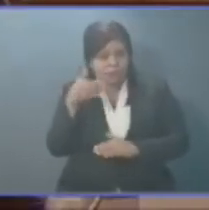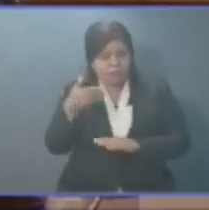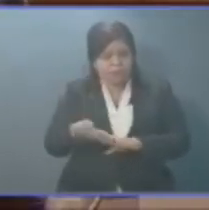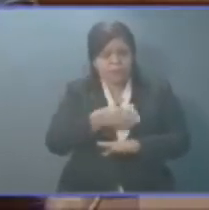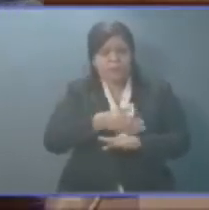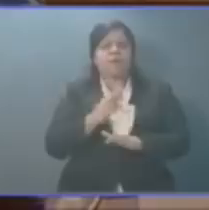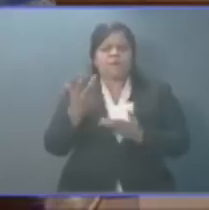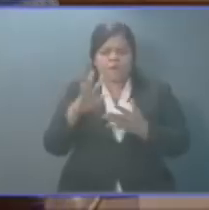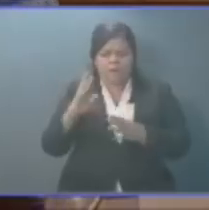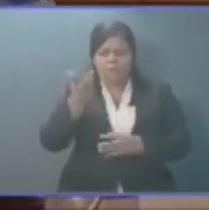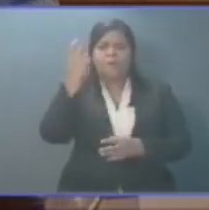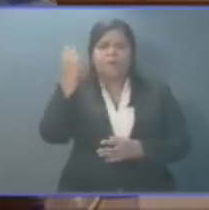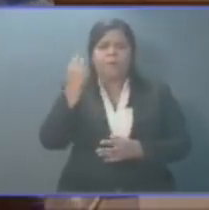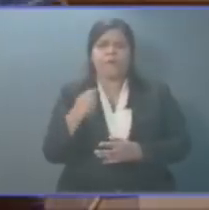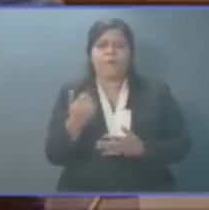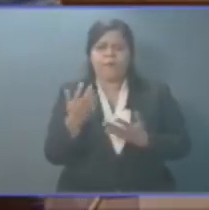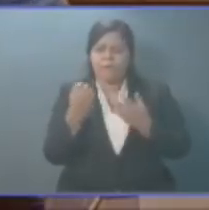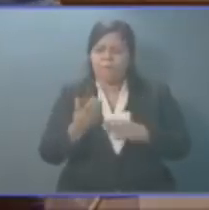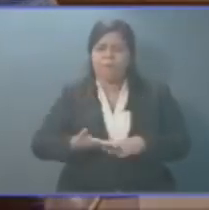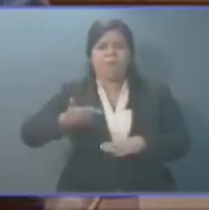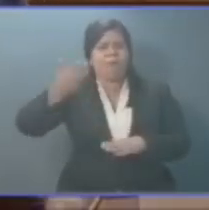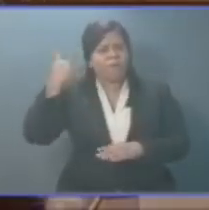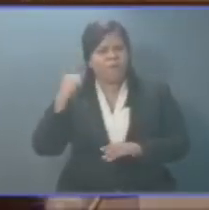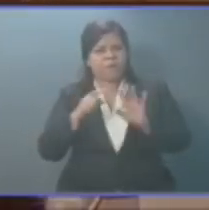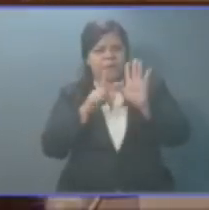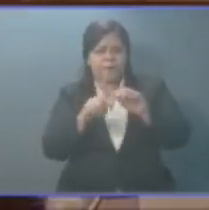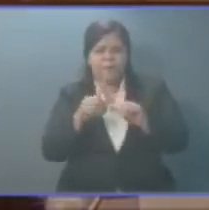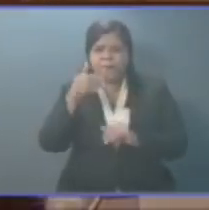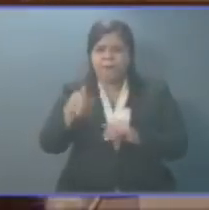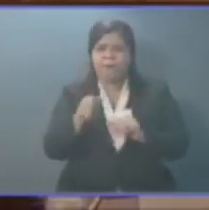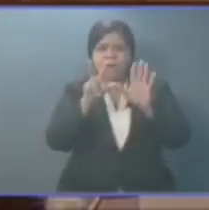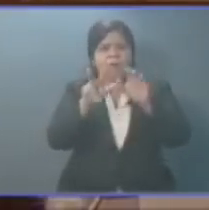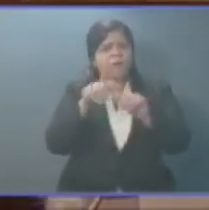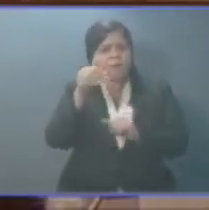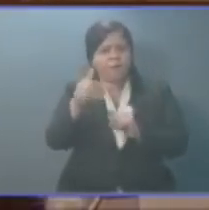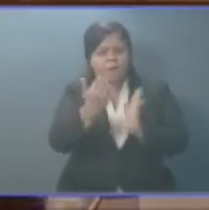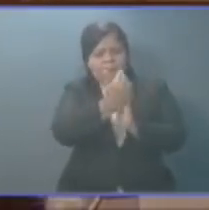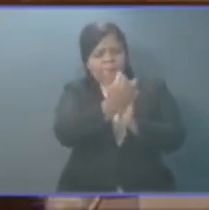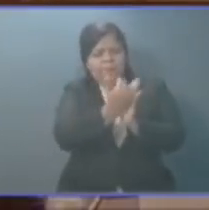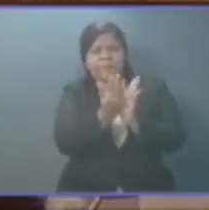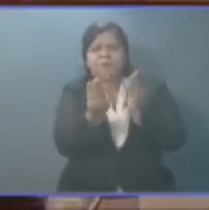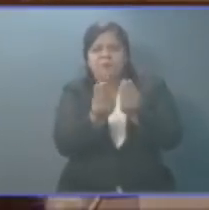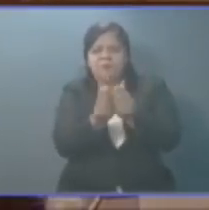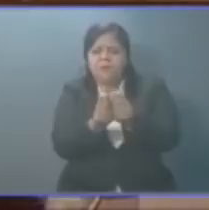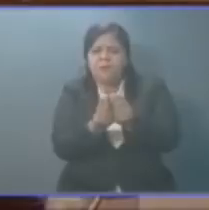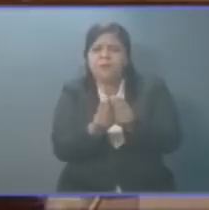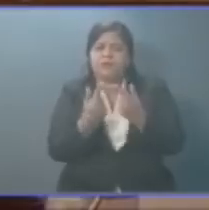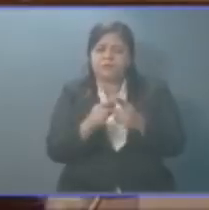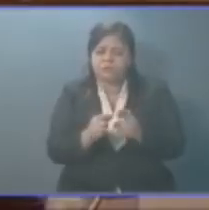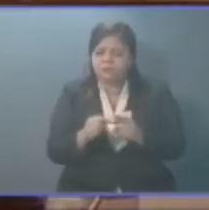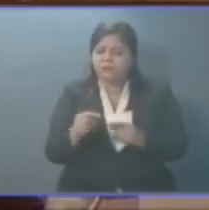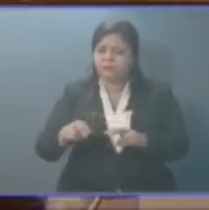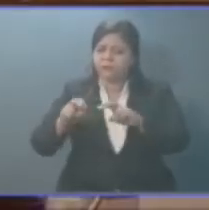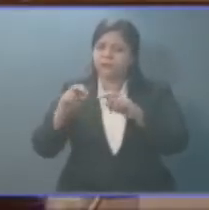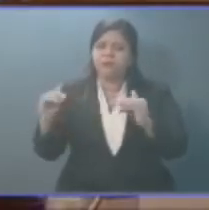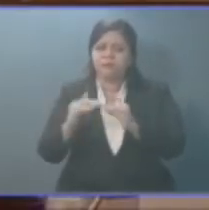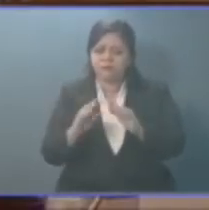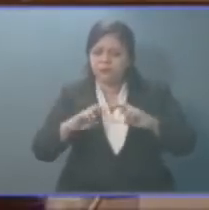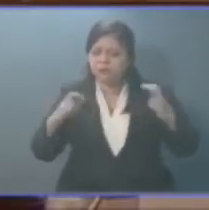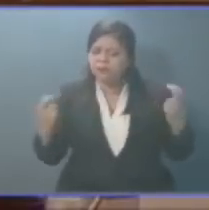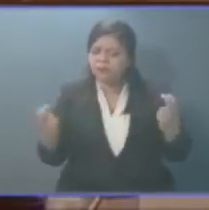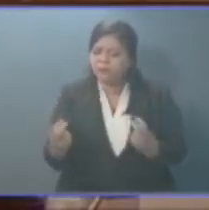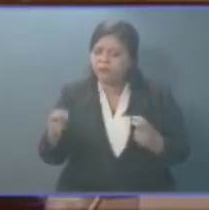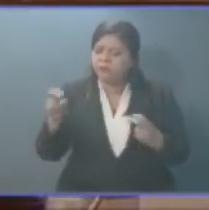logrado, y que pasó por largos 6-8 años en una lista corta, donde lo sientan en el banquillo de los acusados, a